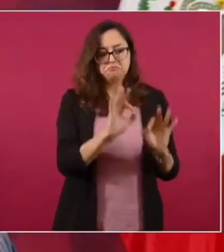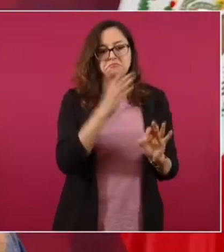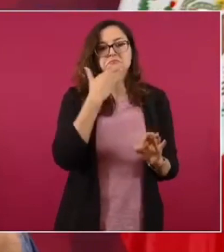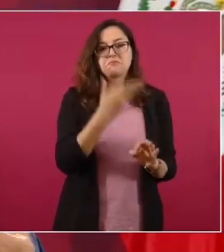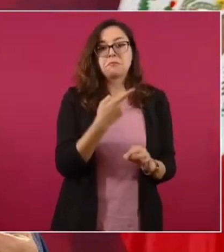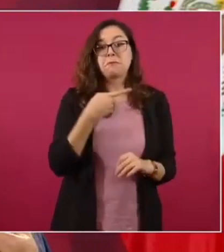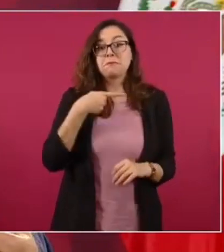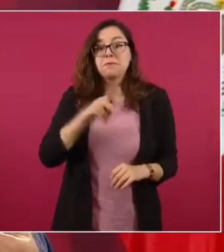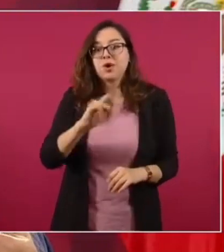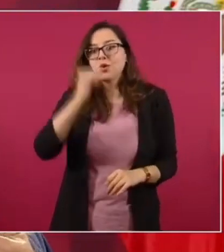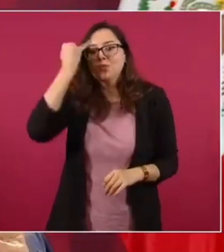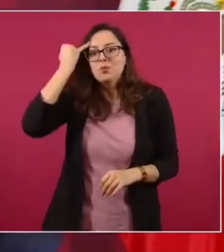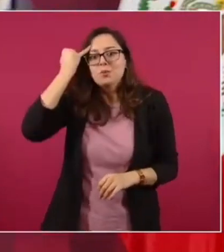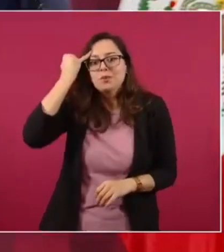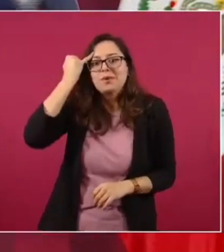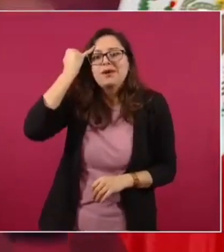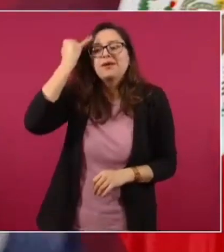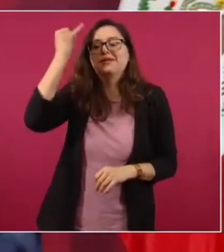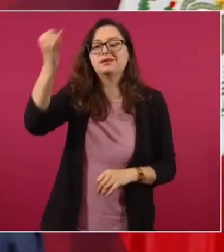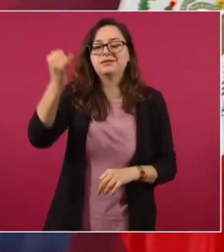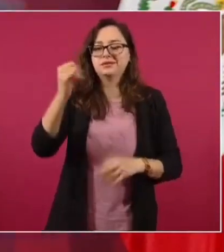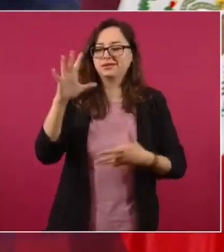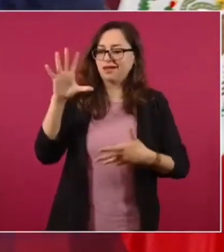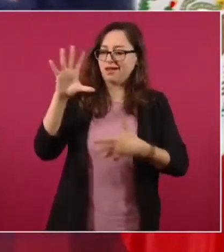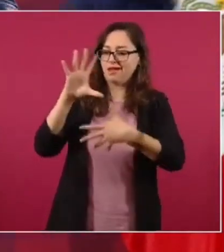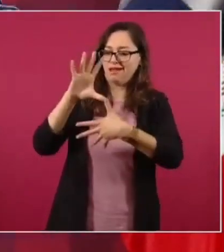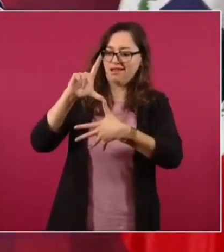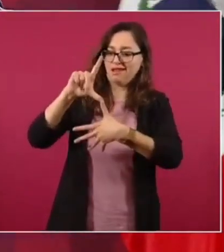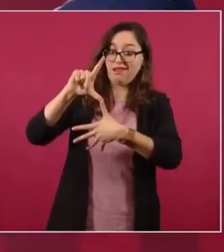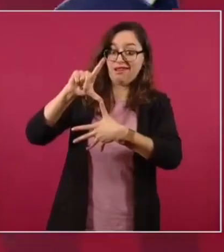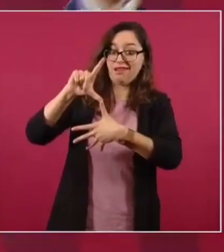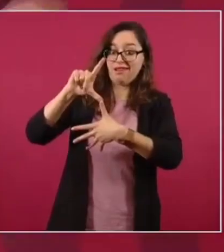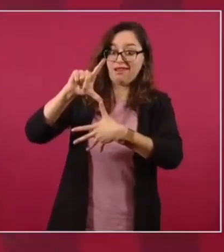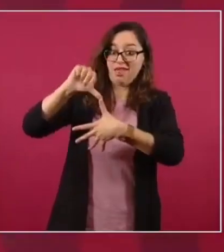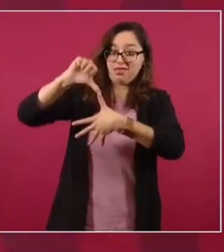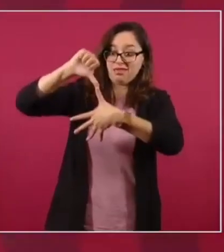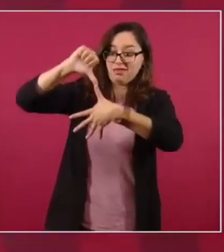acuerdo con toda América ahora